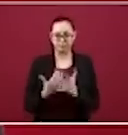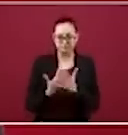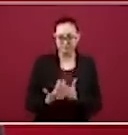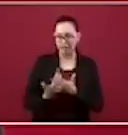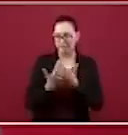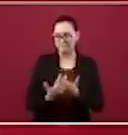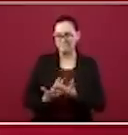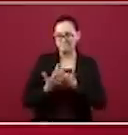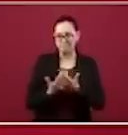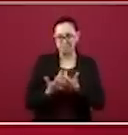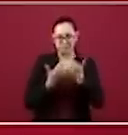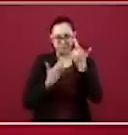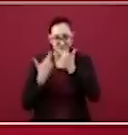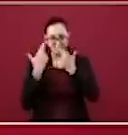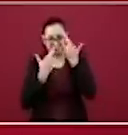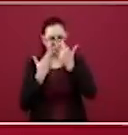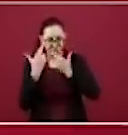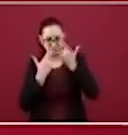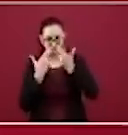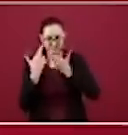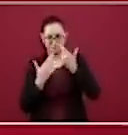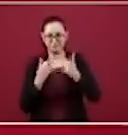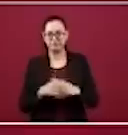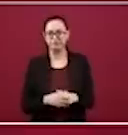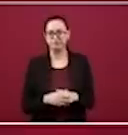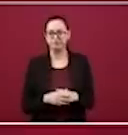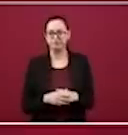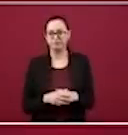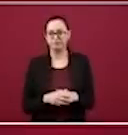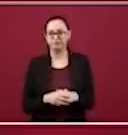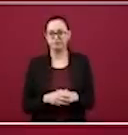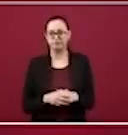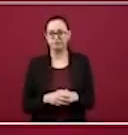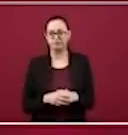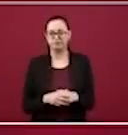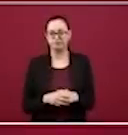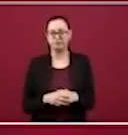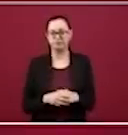revisando algunas cosas para no afectar a terceros, defender